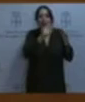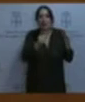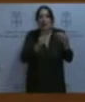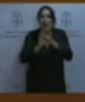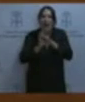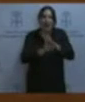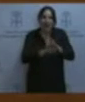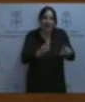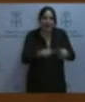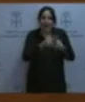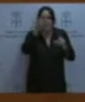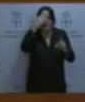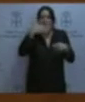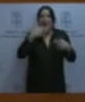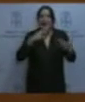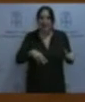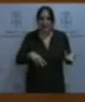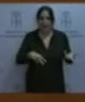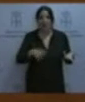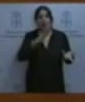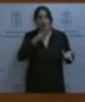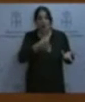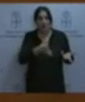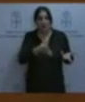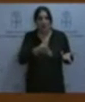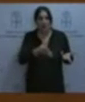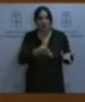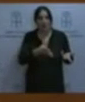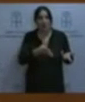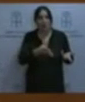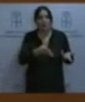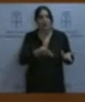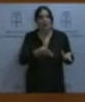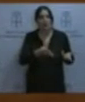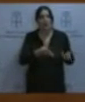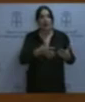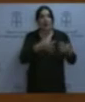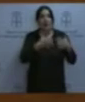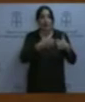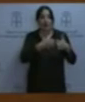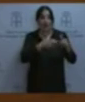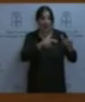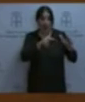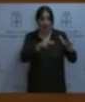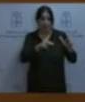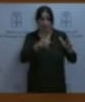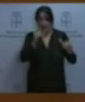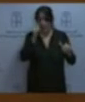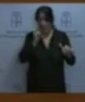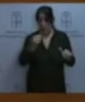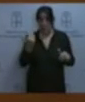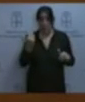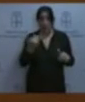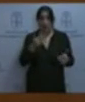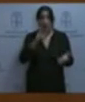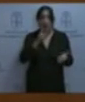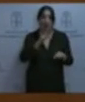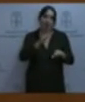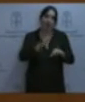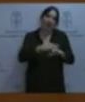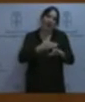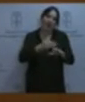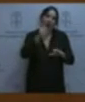su titularidad, porque hay que entender que la importancia que tuvo la fábrica de armas en Oviedo en la conformación de la ciudad